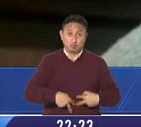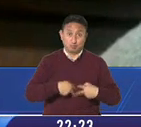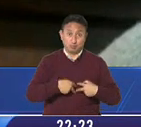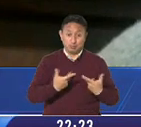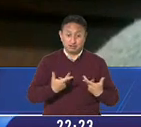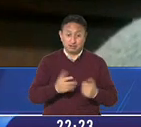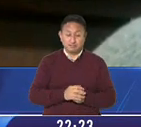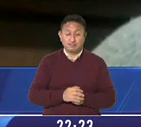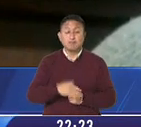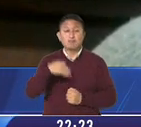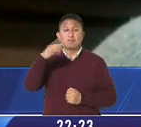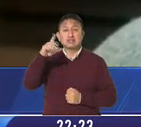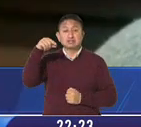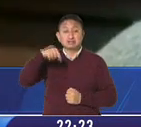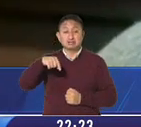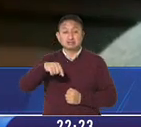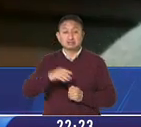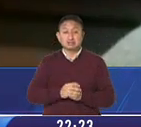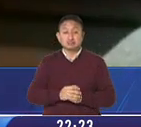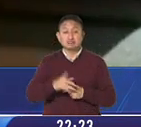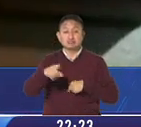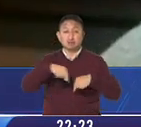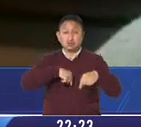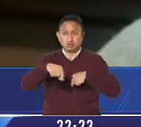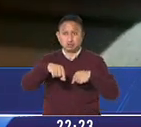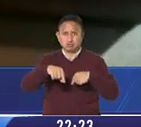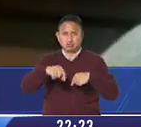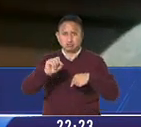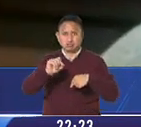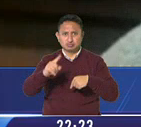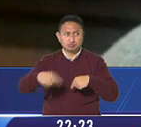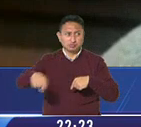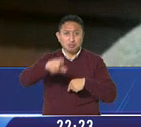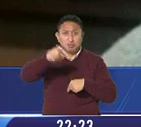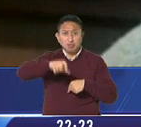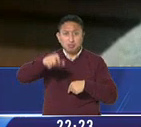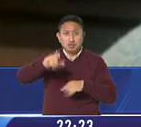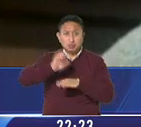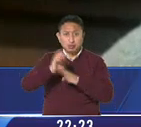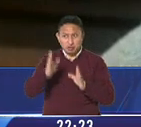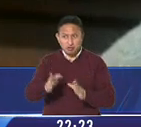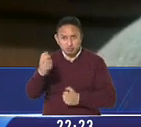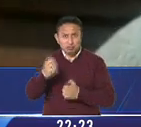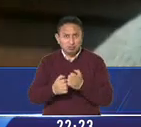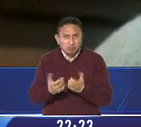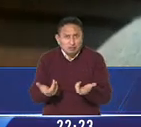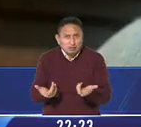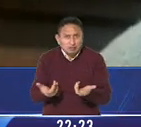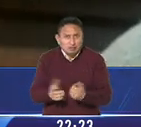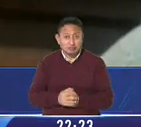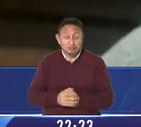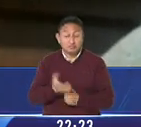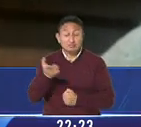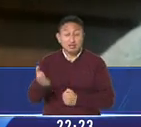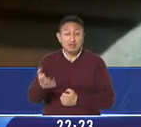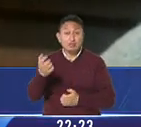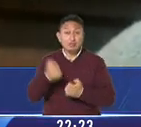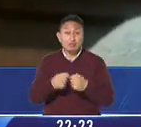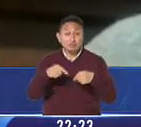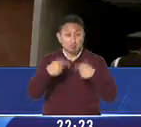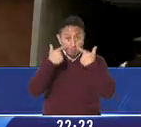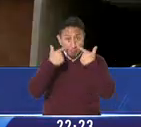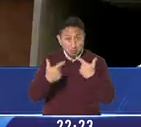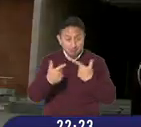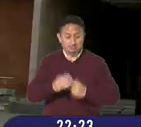y sobre todo del encarecimiento del transporte que afecta a la mayoría de ecuatorianos. Y eso es un elemento que hay que tener en